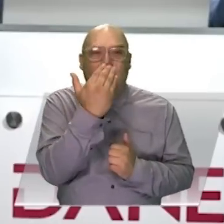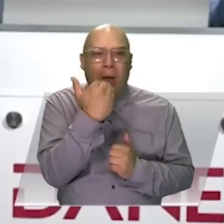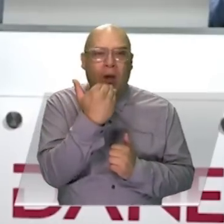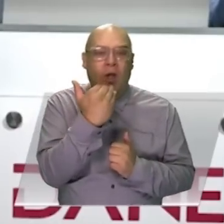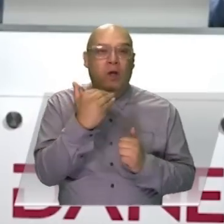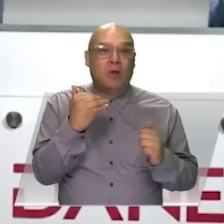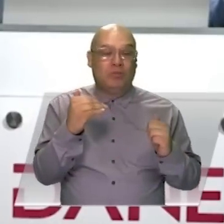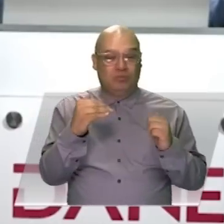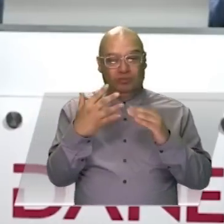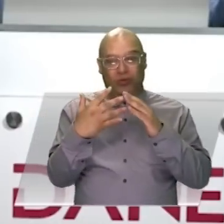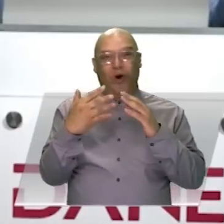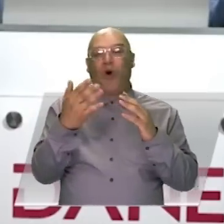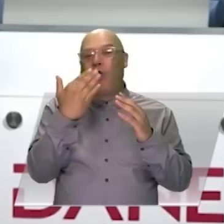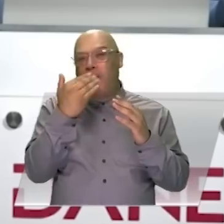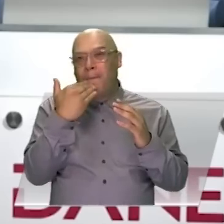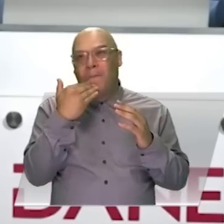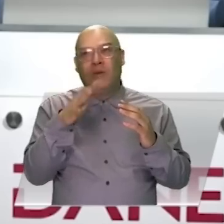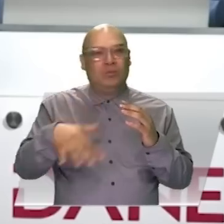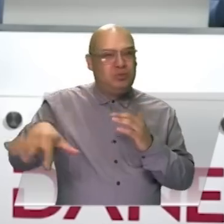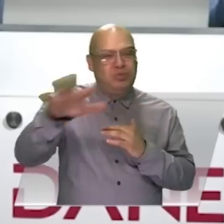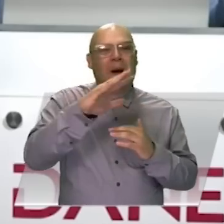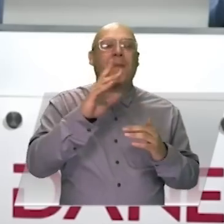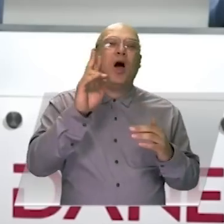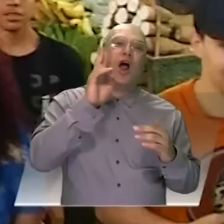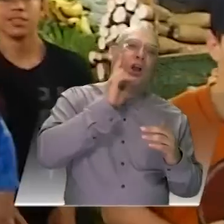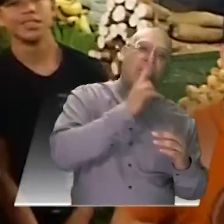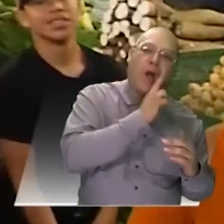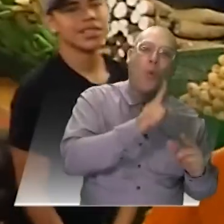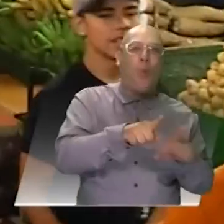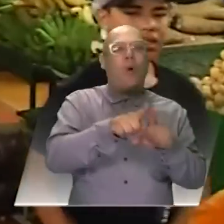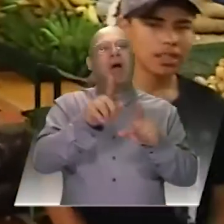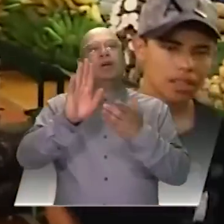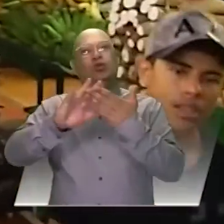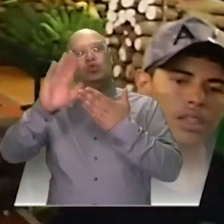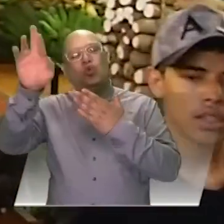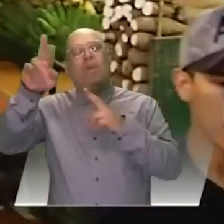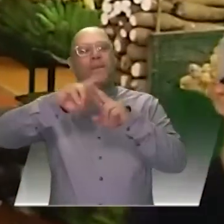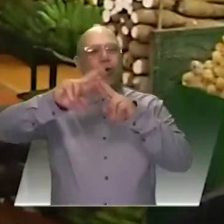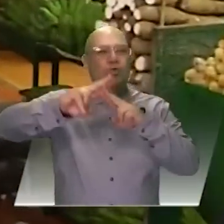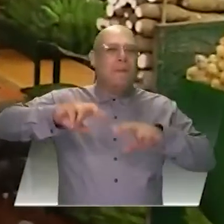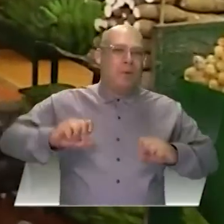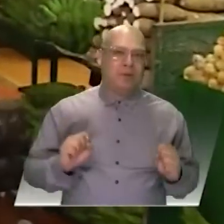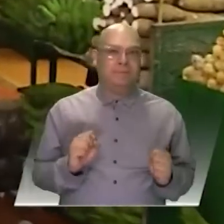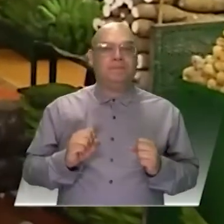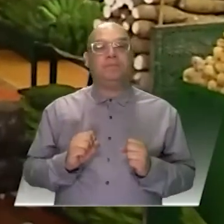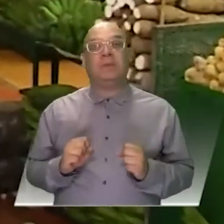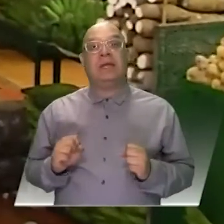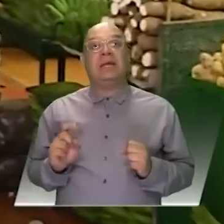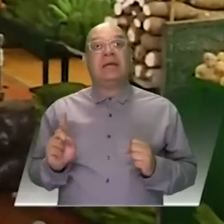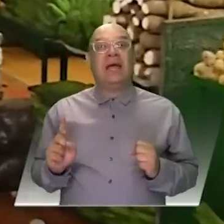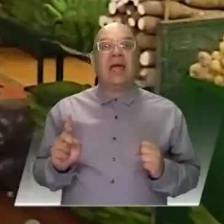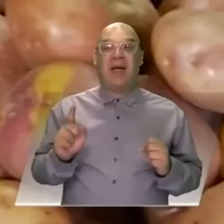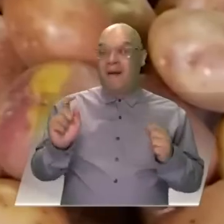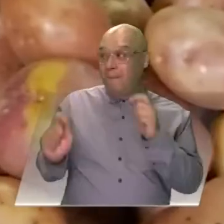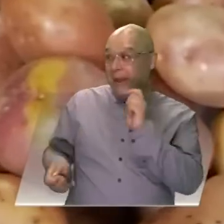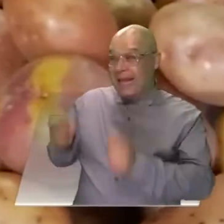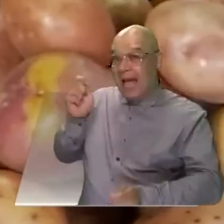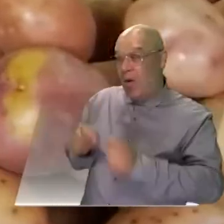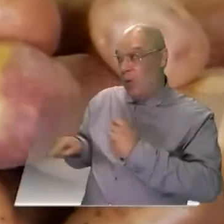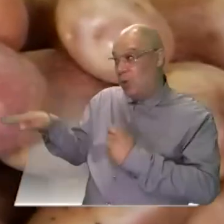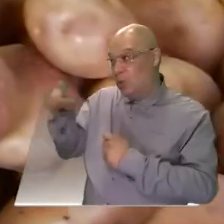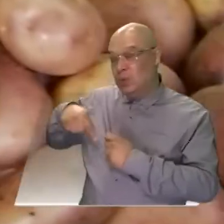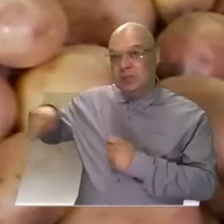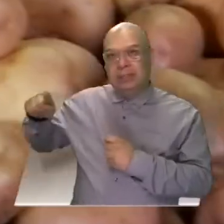del hogar, también muy similar a lo que pasó en Bogotá y Manizales. Y mientras técnicos revelan las cifras en las plazas de mercado, tienen su